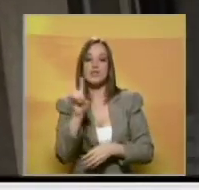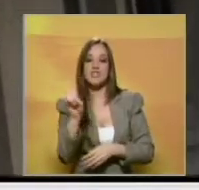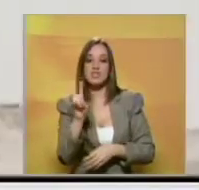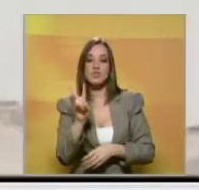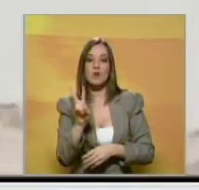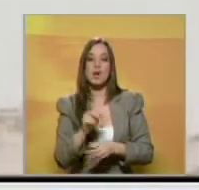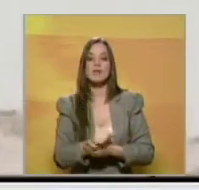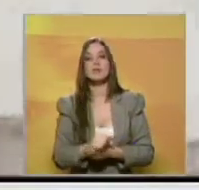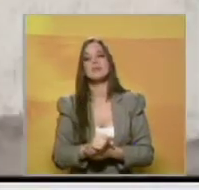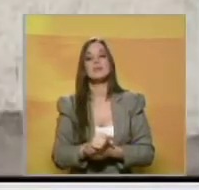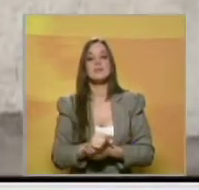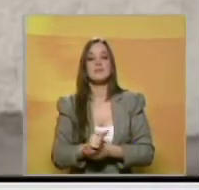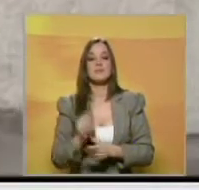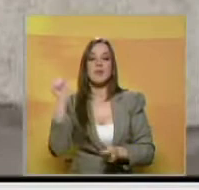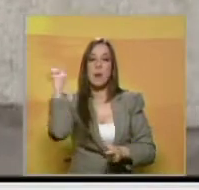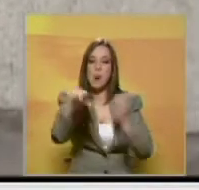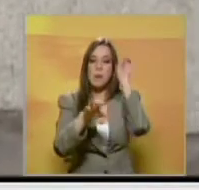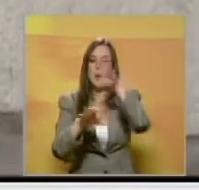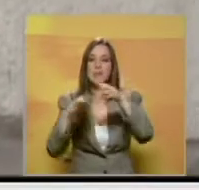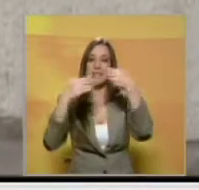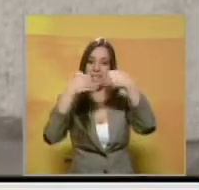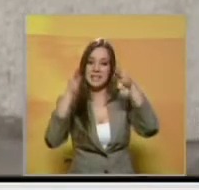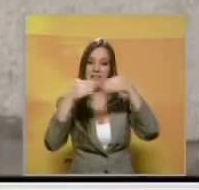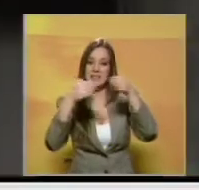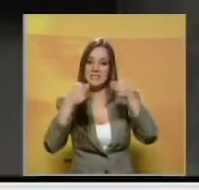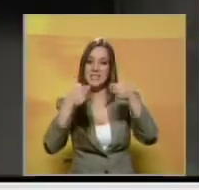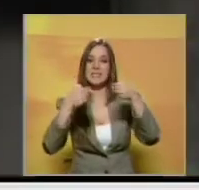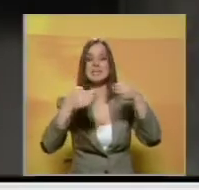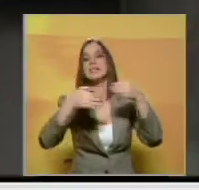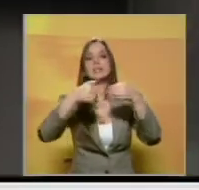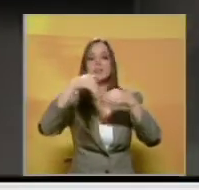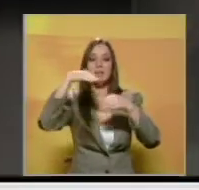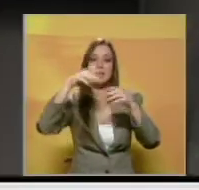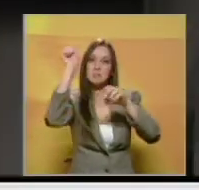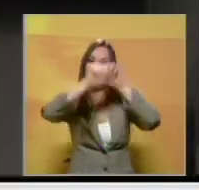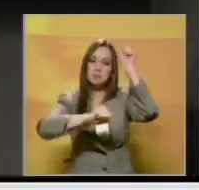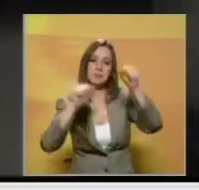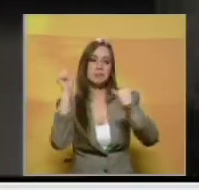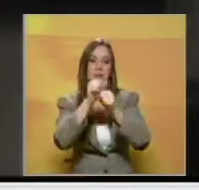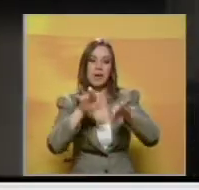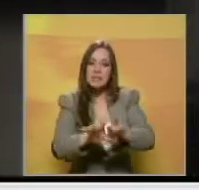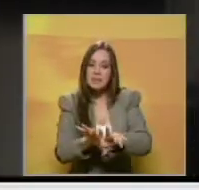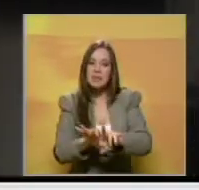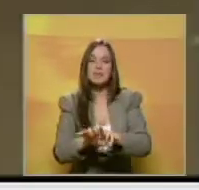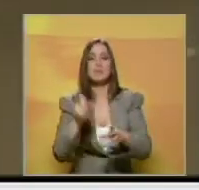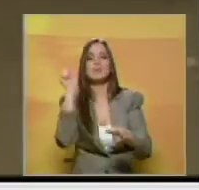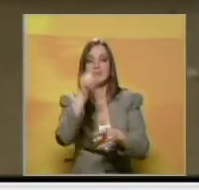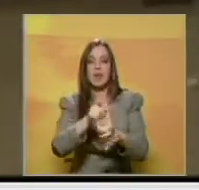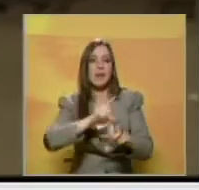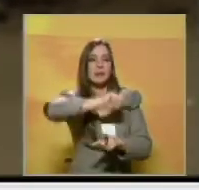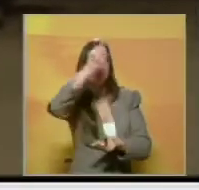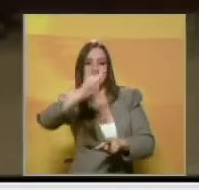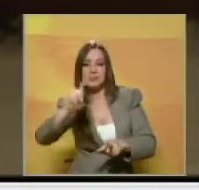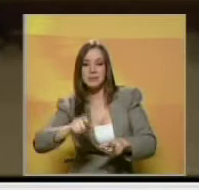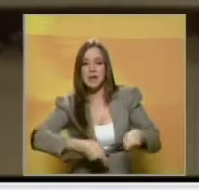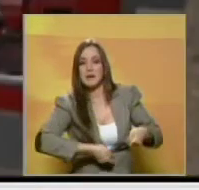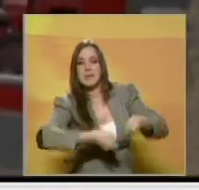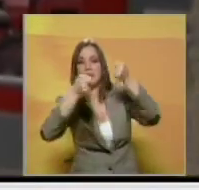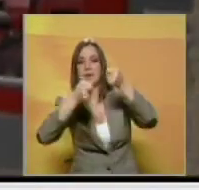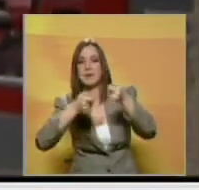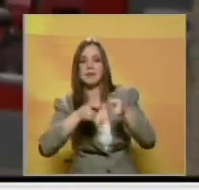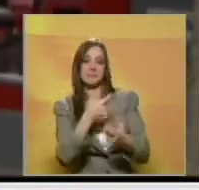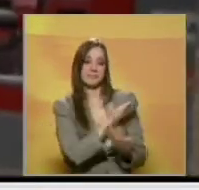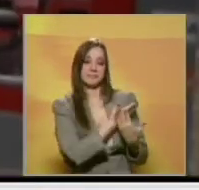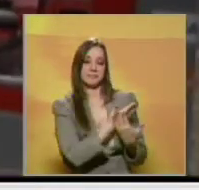Palos Grandes. Reventaron todos los ventanales, despegaron monitores y parte del mobiliario. También regaron pintura en las paredes y en el